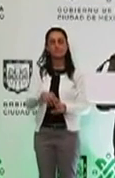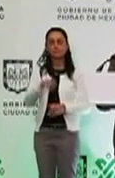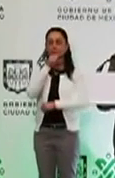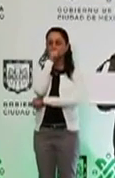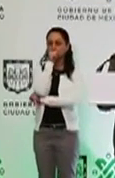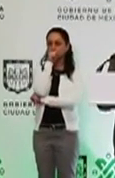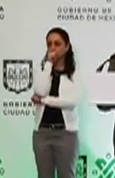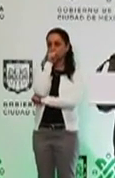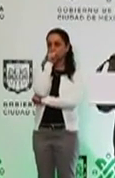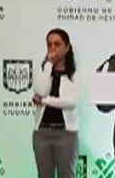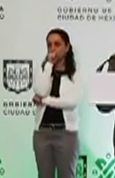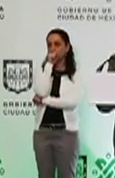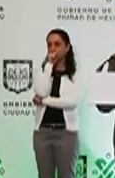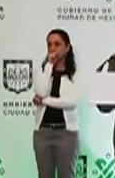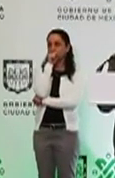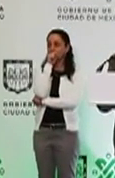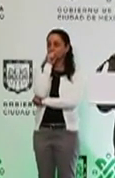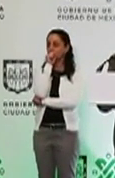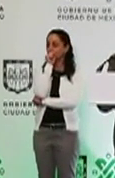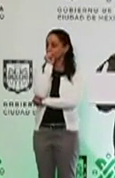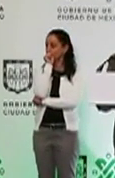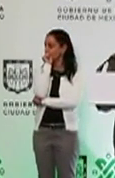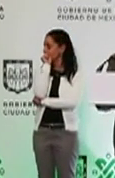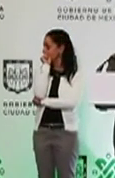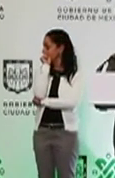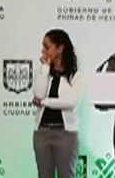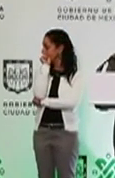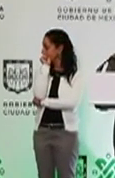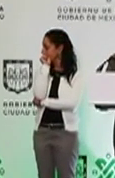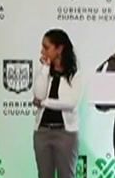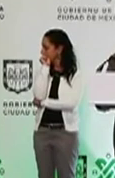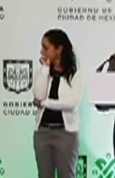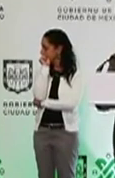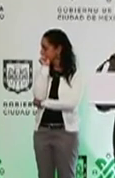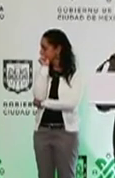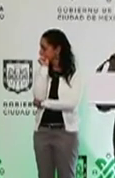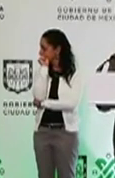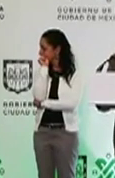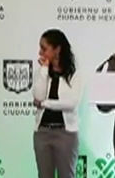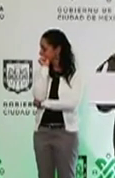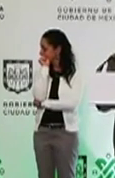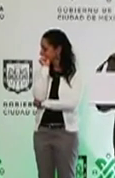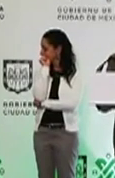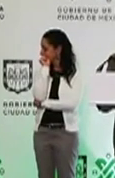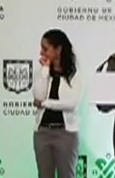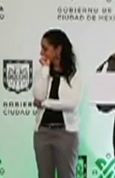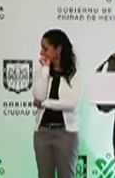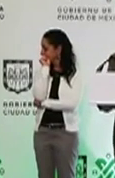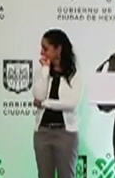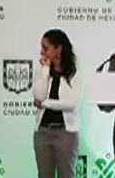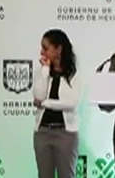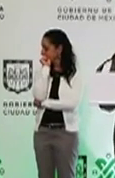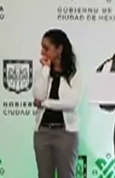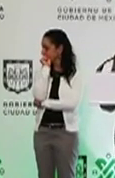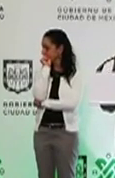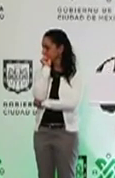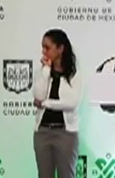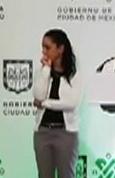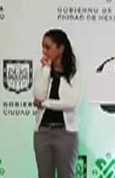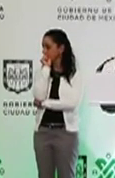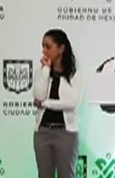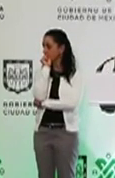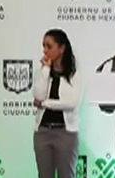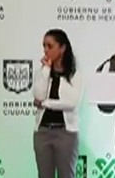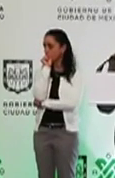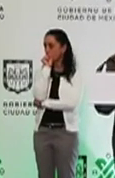educación superior. De manera que la doctora Sheinbaum, junto con el secretario de Educación, han realizado un acuerdo para hacer